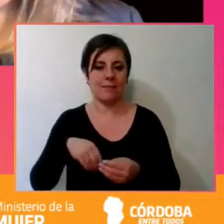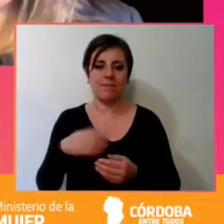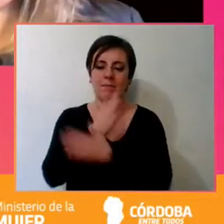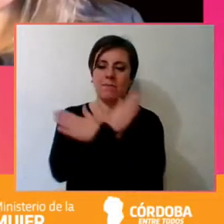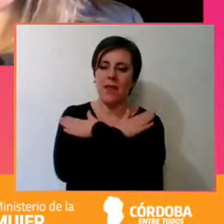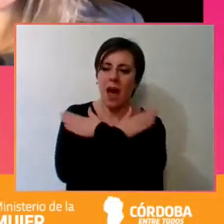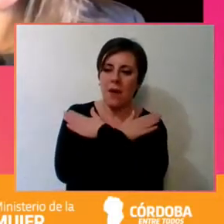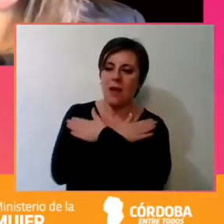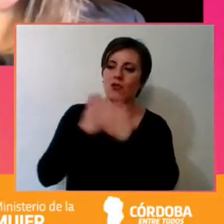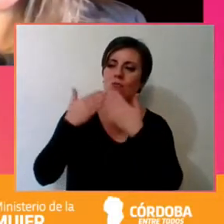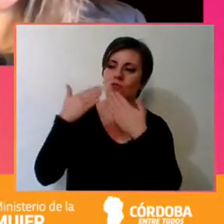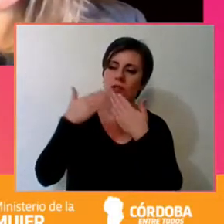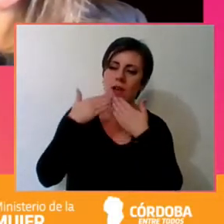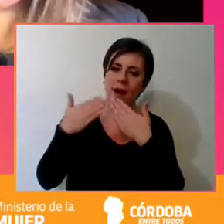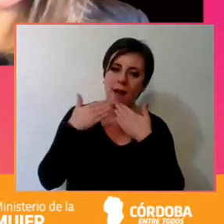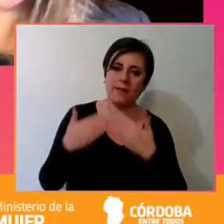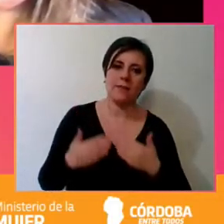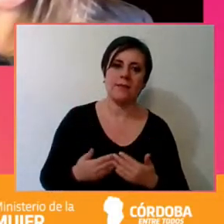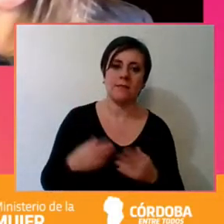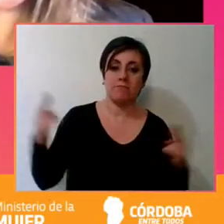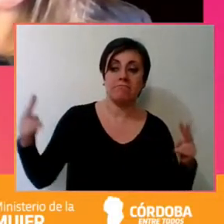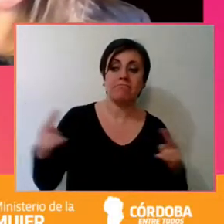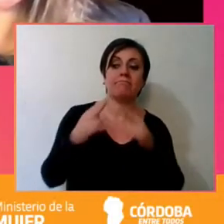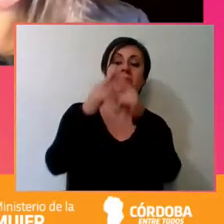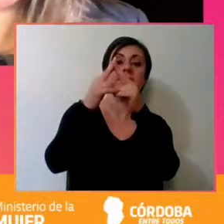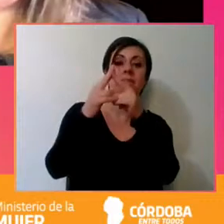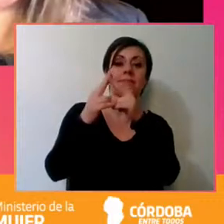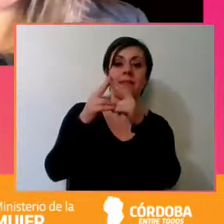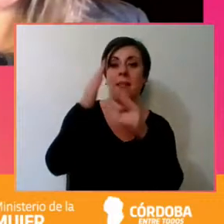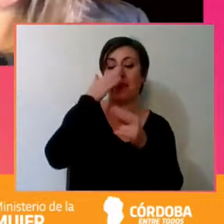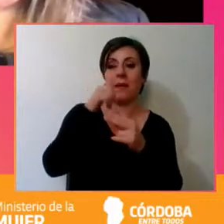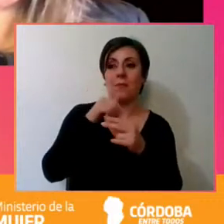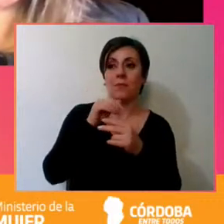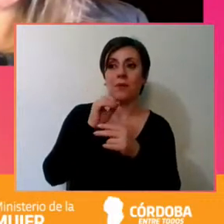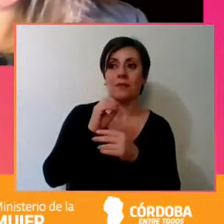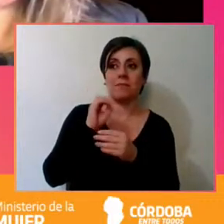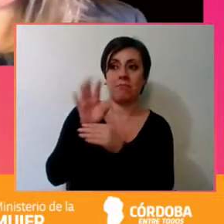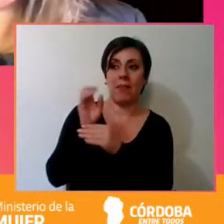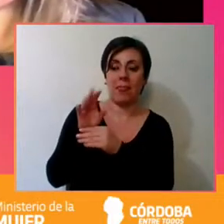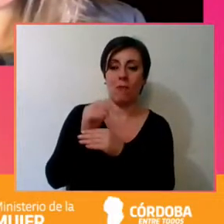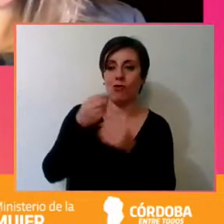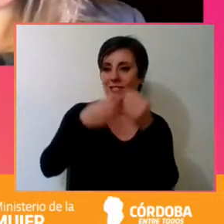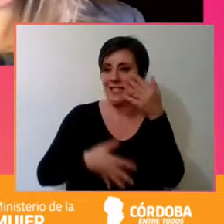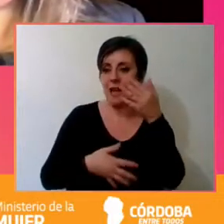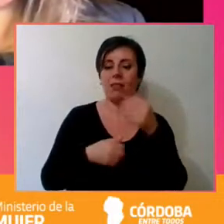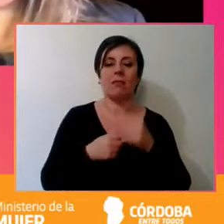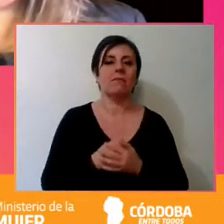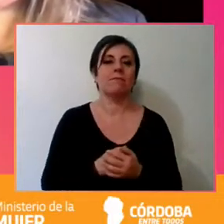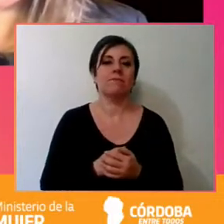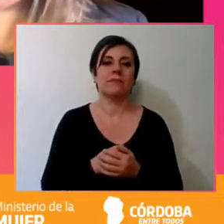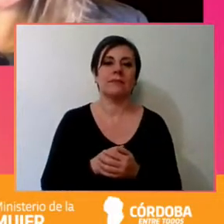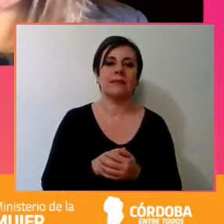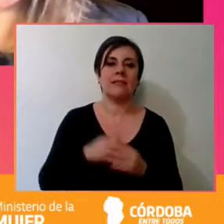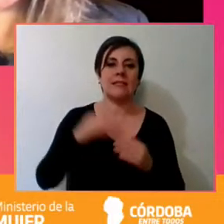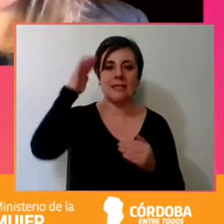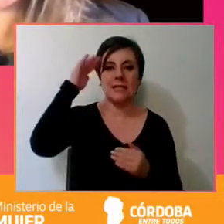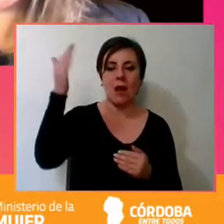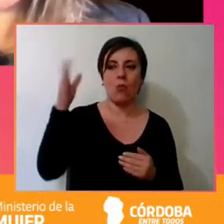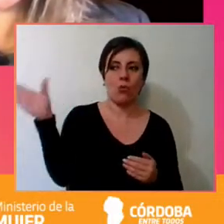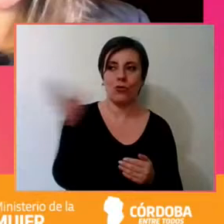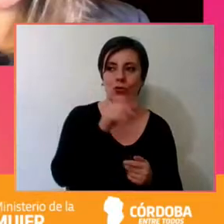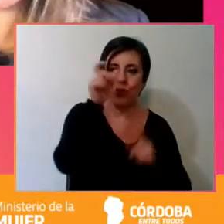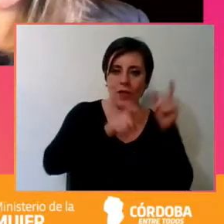abrazo, estamos viendo después, te vamos a hacer llegar los chats, un gran saludo de todas las personas